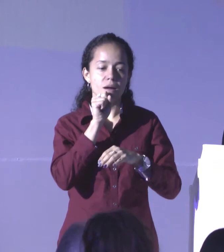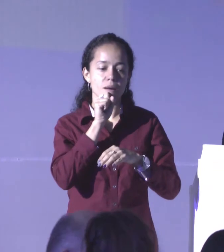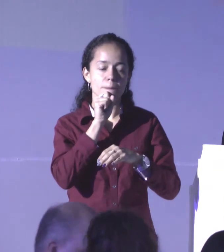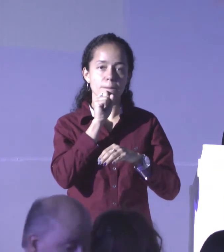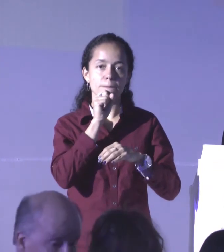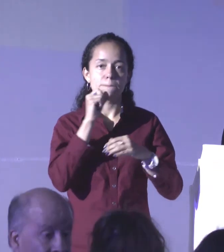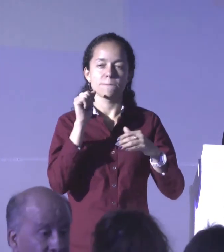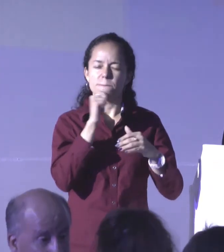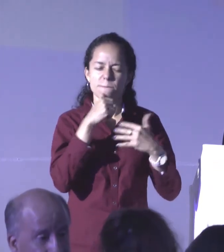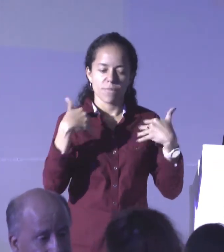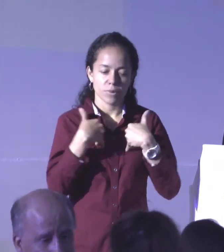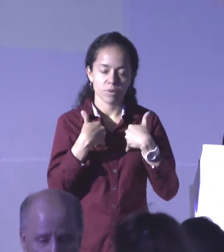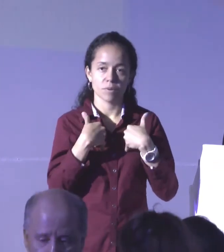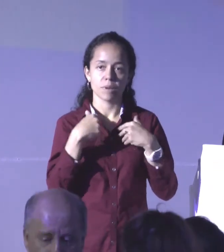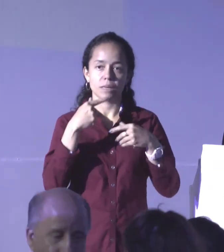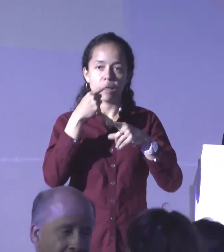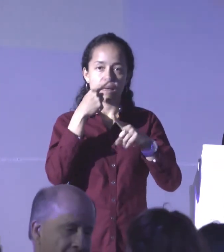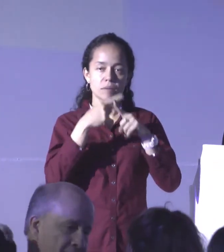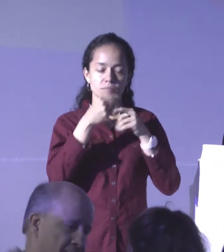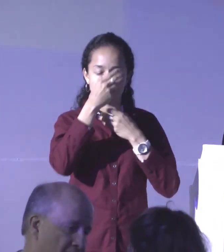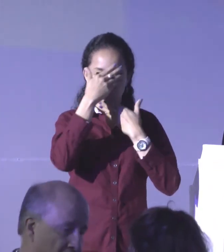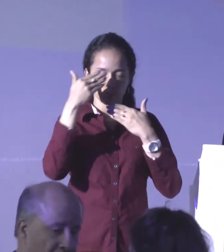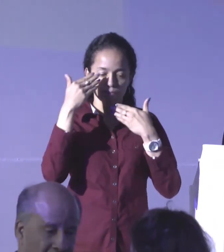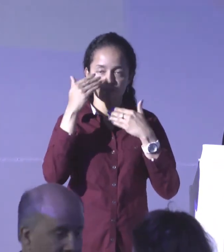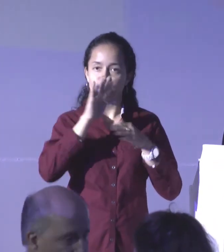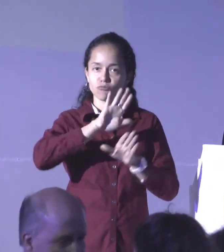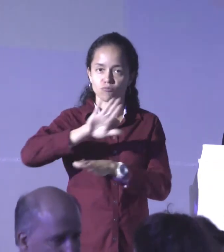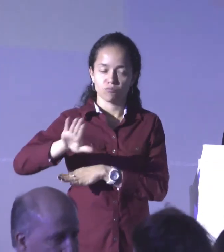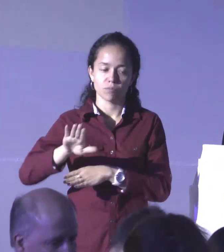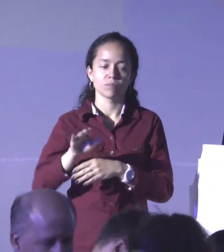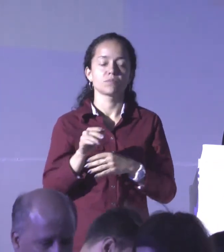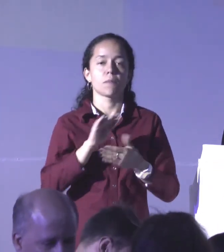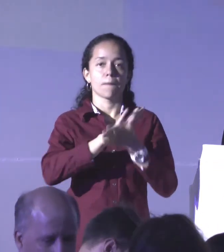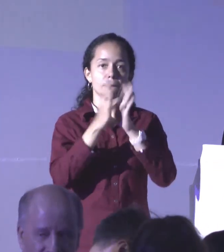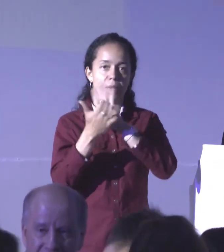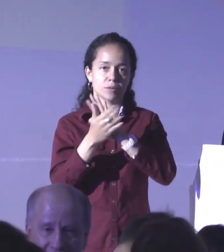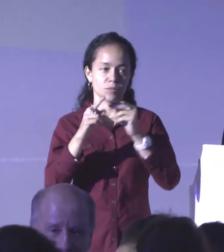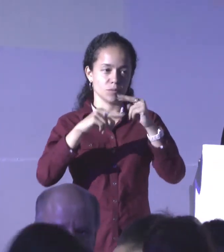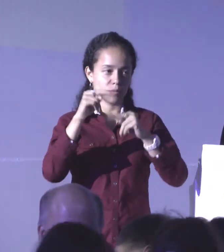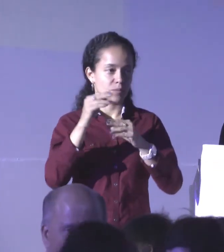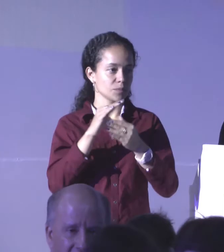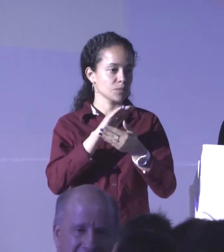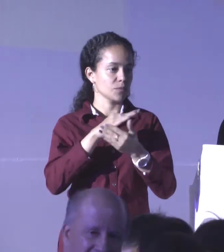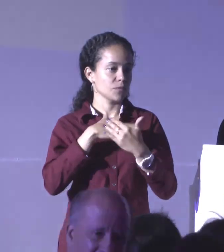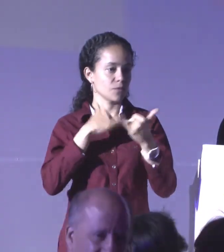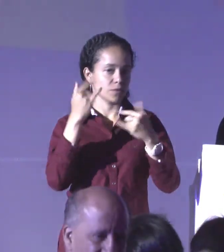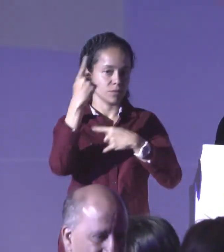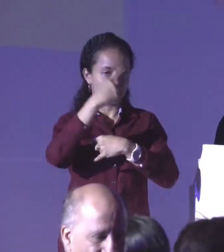víctimas y excombatientes que trabajan de la mano para aportarle a la paz. Un feliz día para todos.